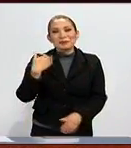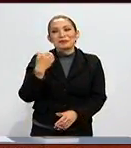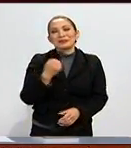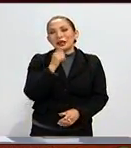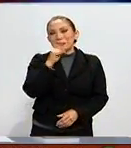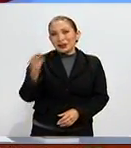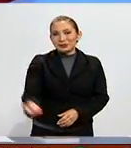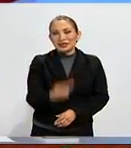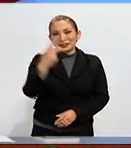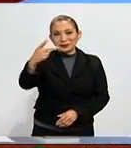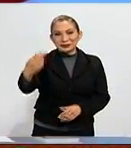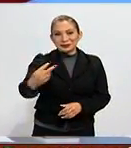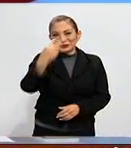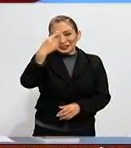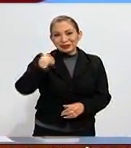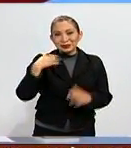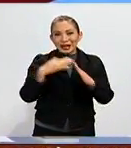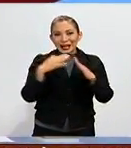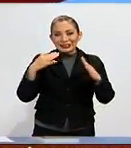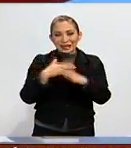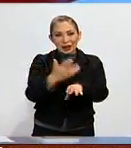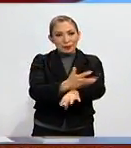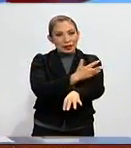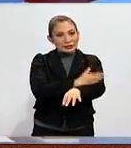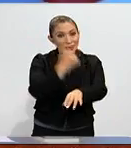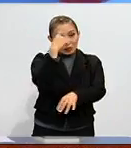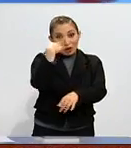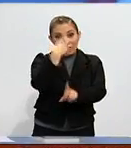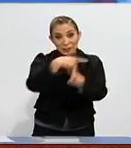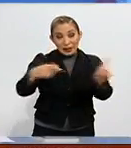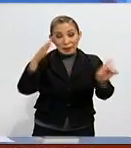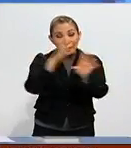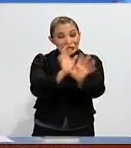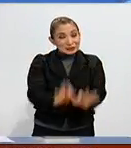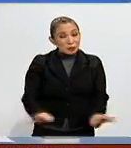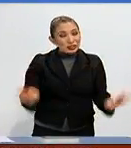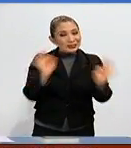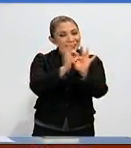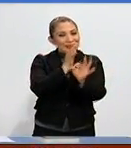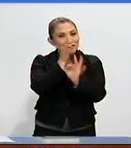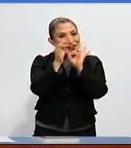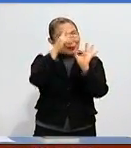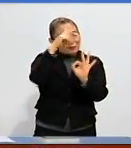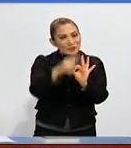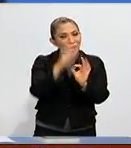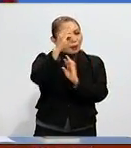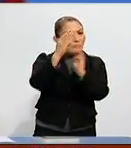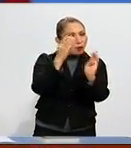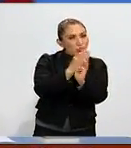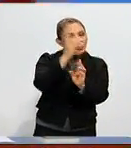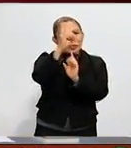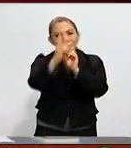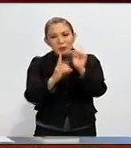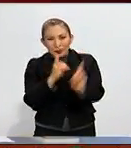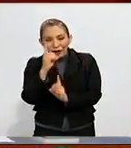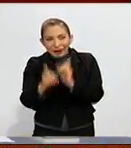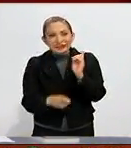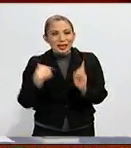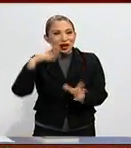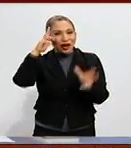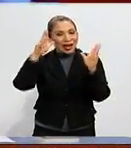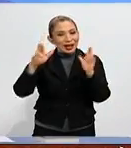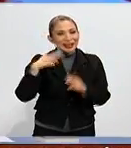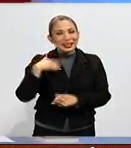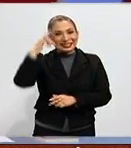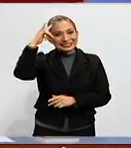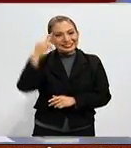supuesto a todos ustedes quienes nos ven desde sus hogares. Acompáñenos durante esta hora y media con lo más relevante de la información de México, el mundo y los deportes. Saludamos con